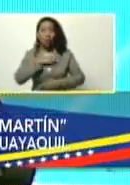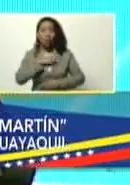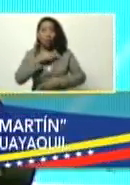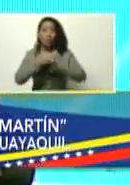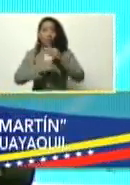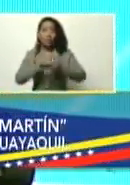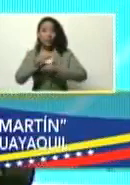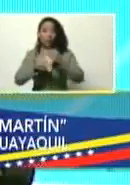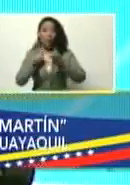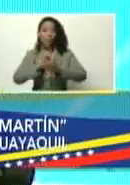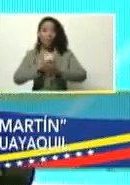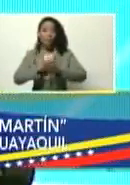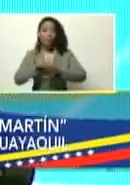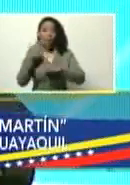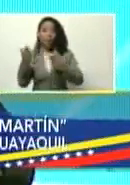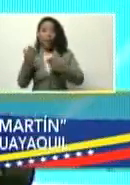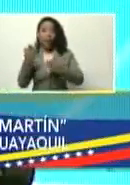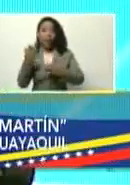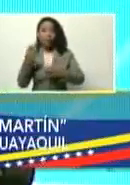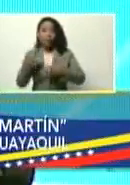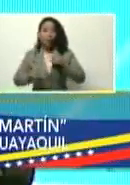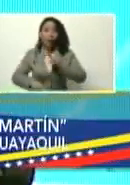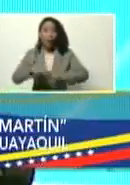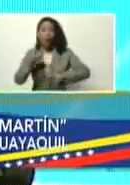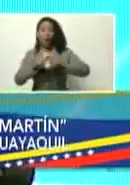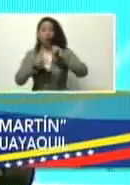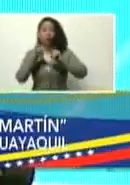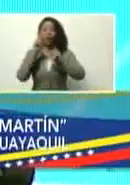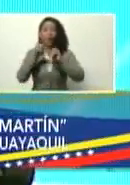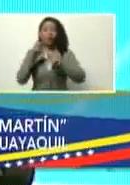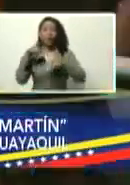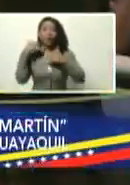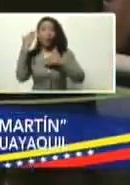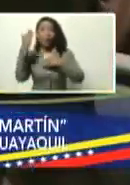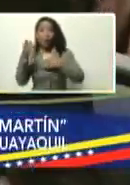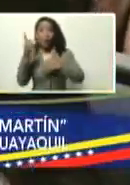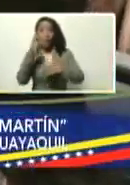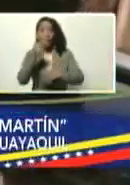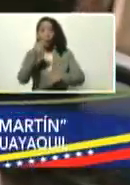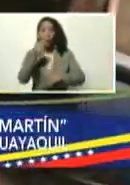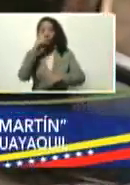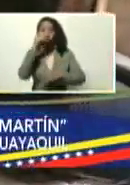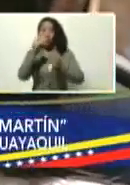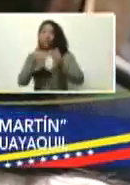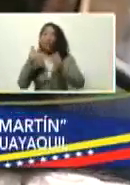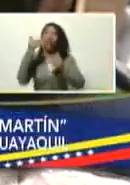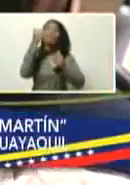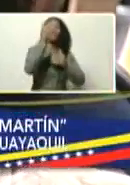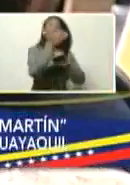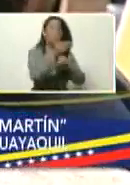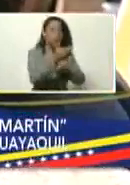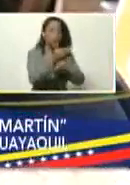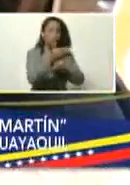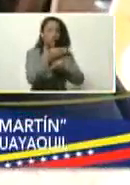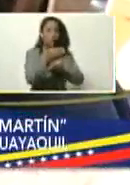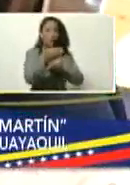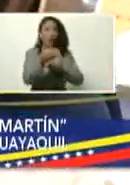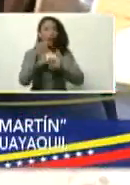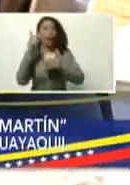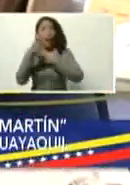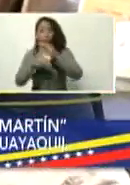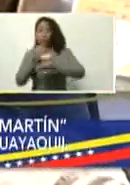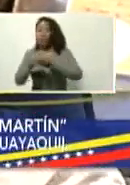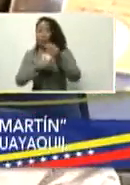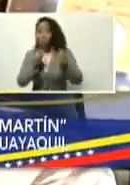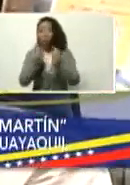tomamos, porque realmente al construir UNASUR y después el LAC, en pocos años después, justamente la hicimos